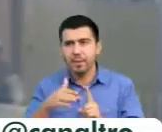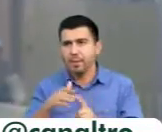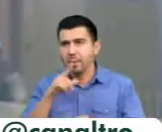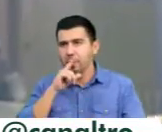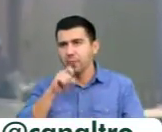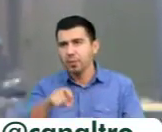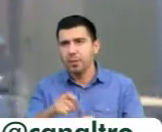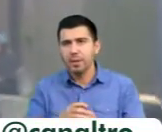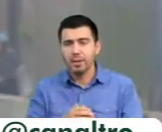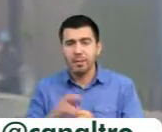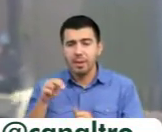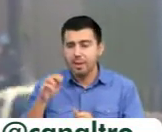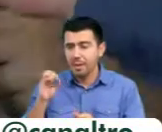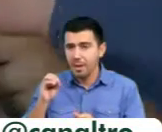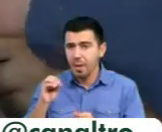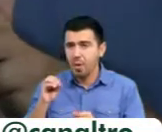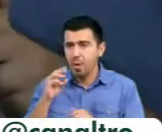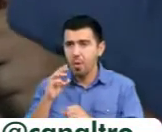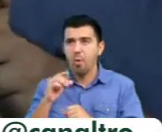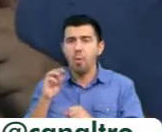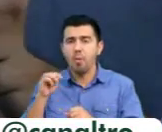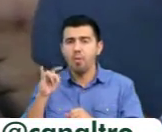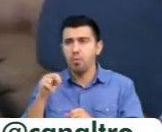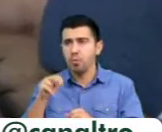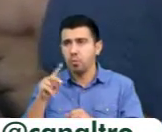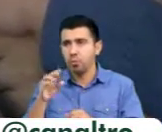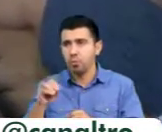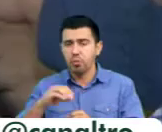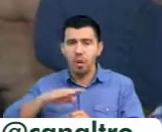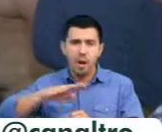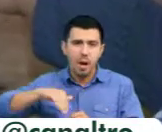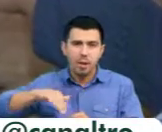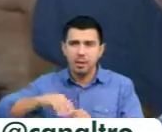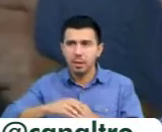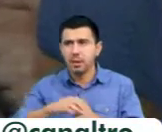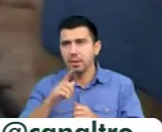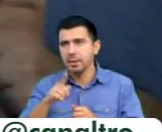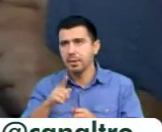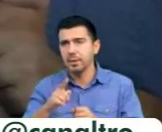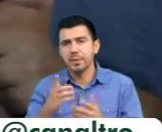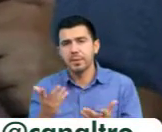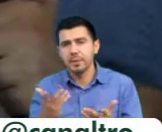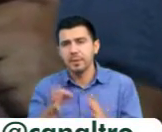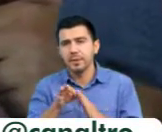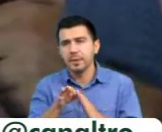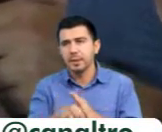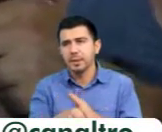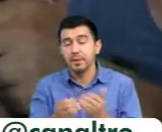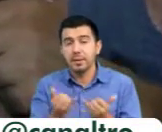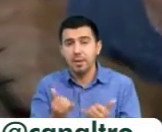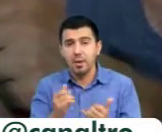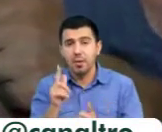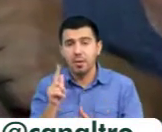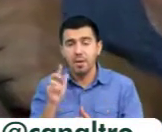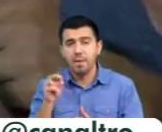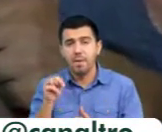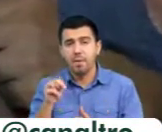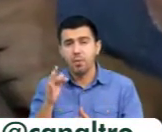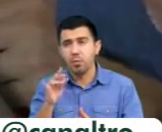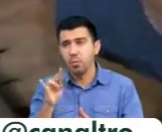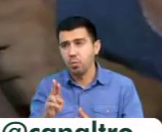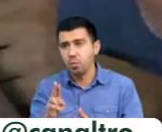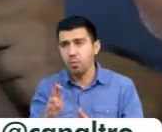bucaramanga neomundo esta atrasadísima y tenemos además el problema con fontur ahora vieron lo del tercer carril